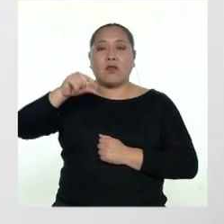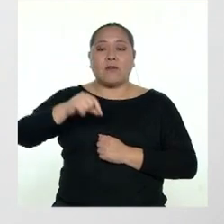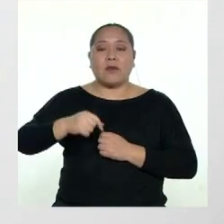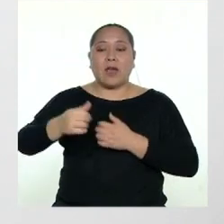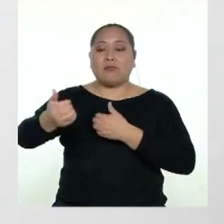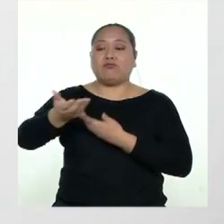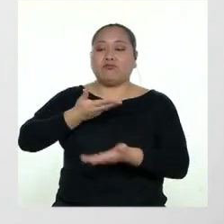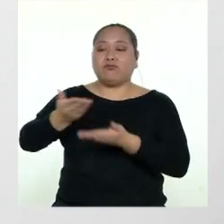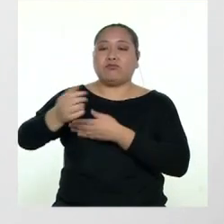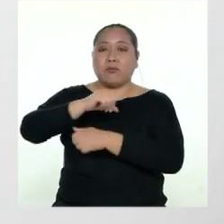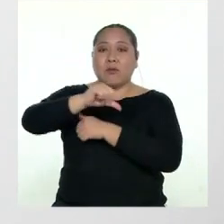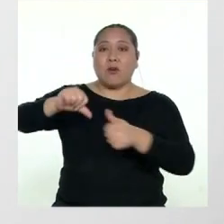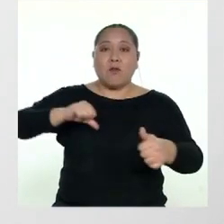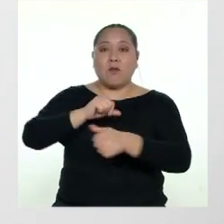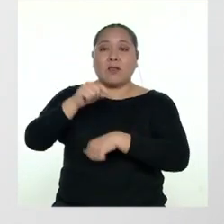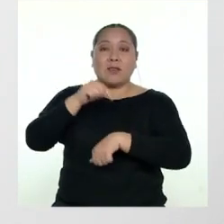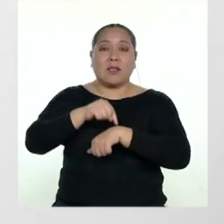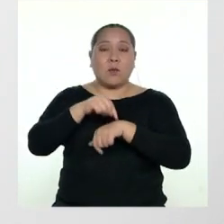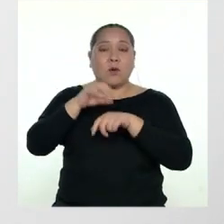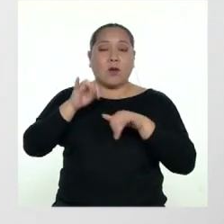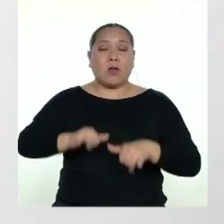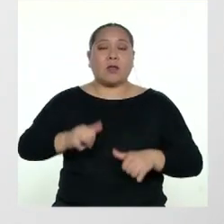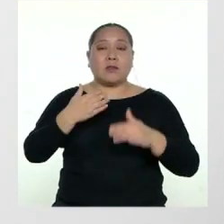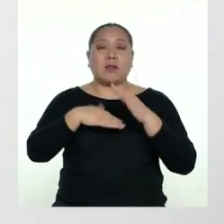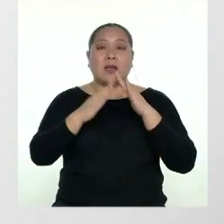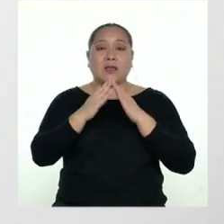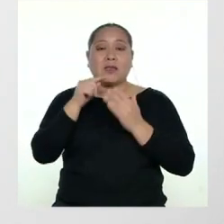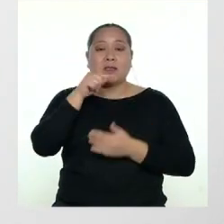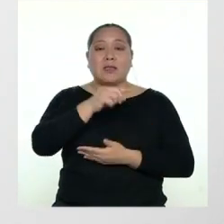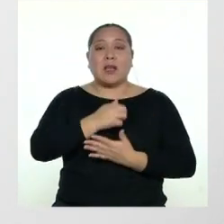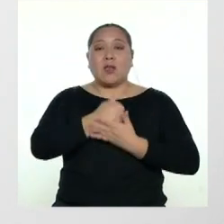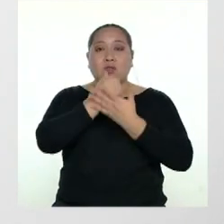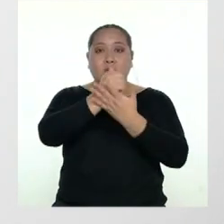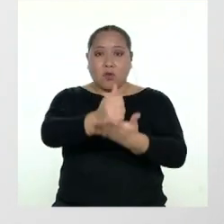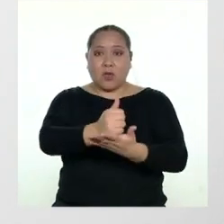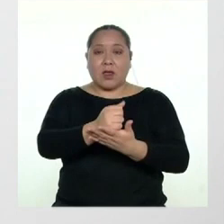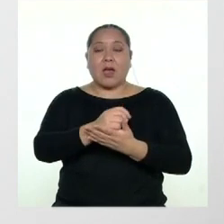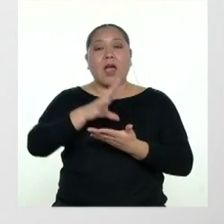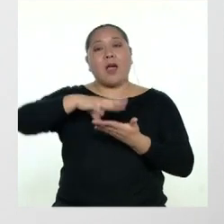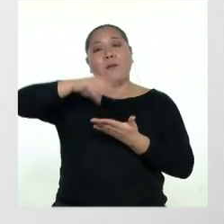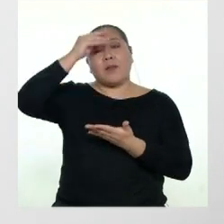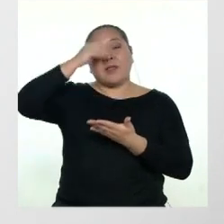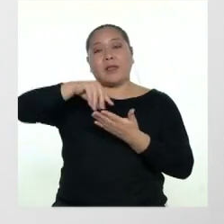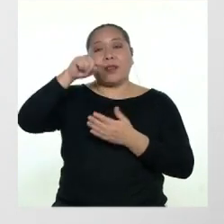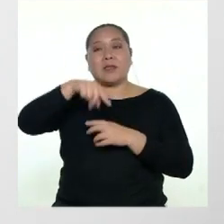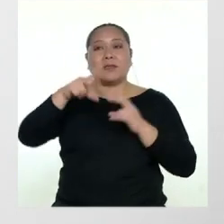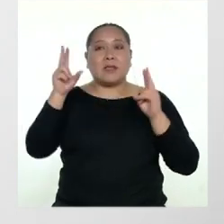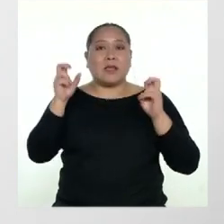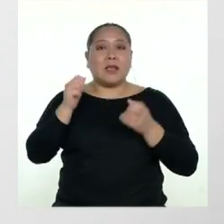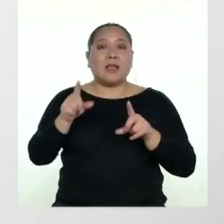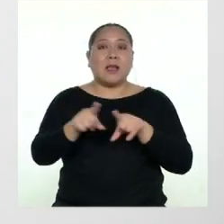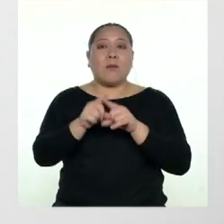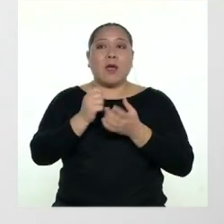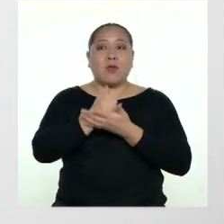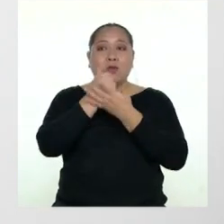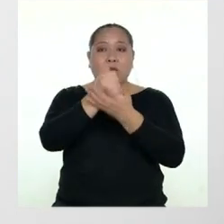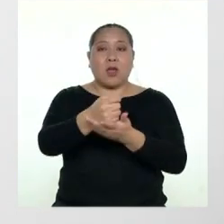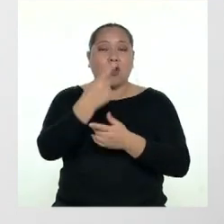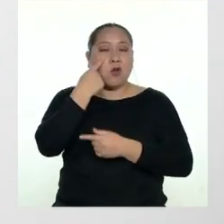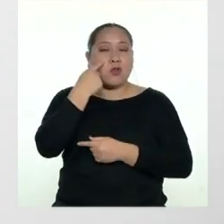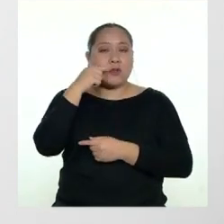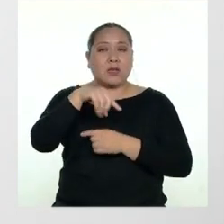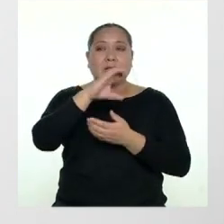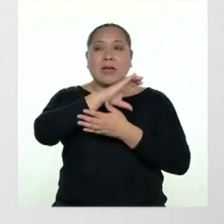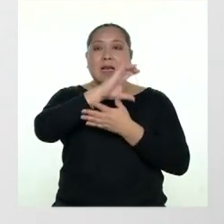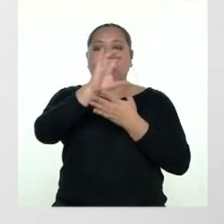convivencia durante el aislamiento. Estas nos aportarán a seguir aprendiendo sobre el tema y también nos ayudarán a conocer las